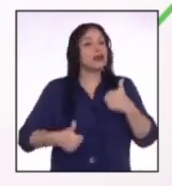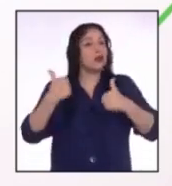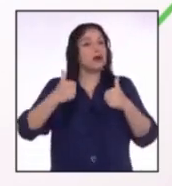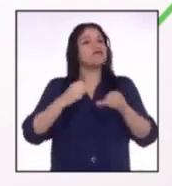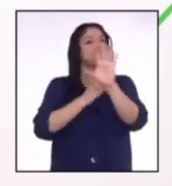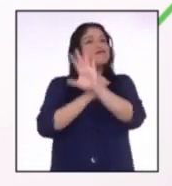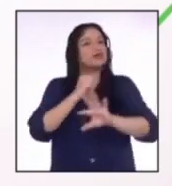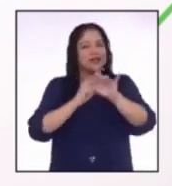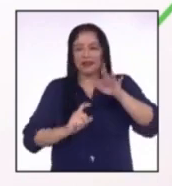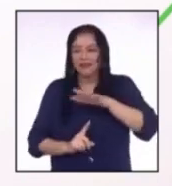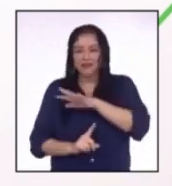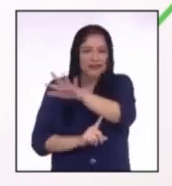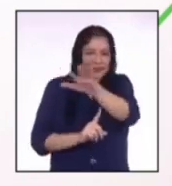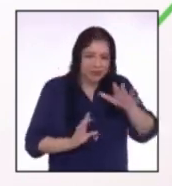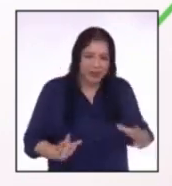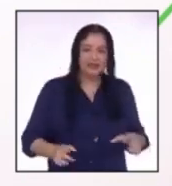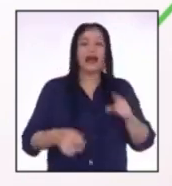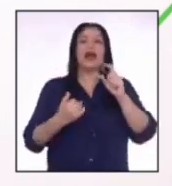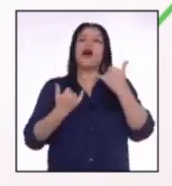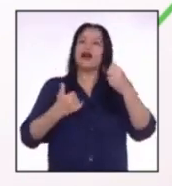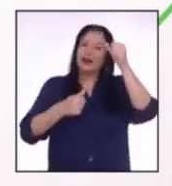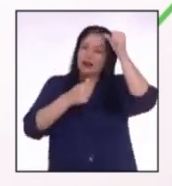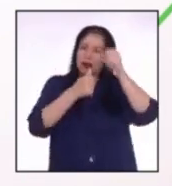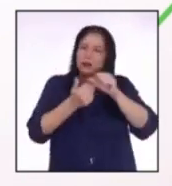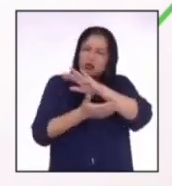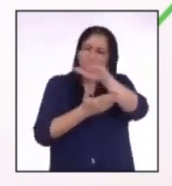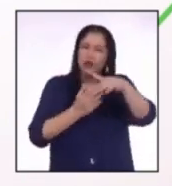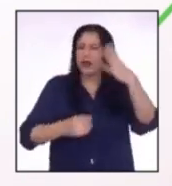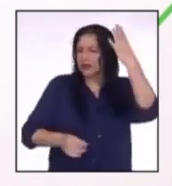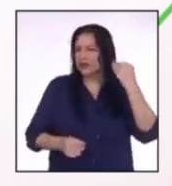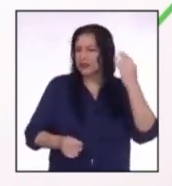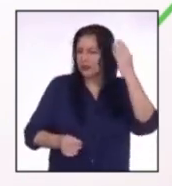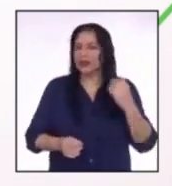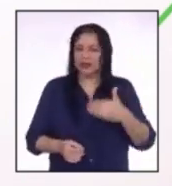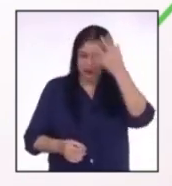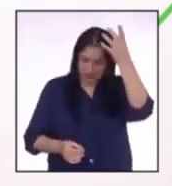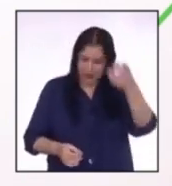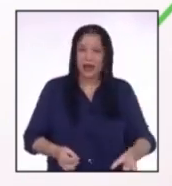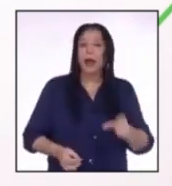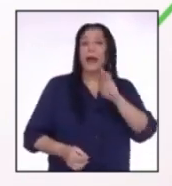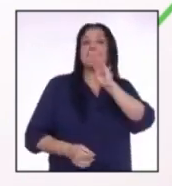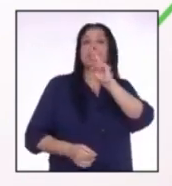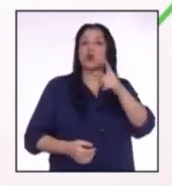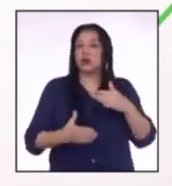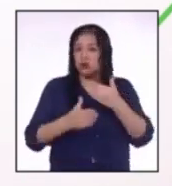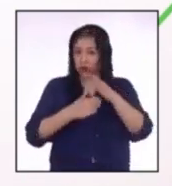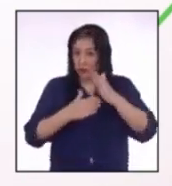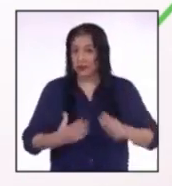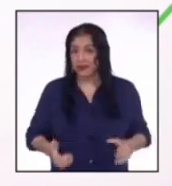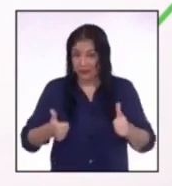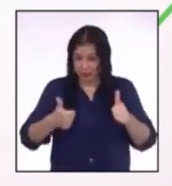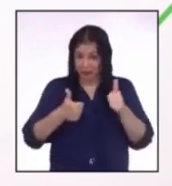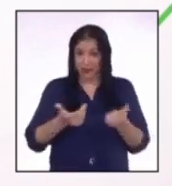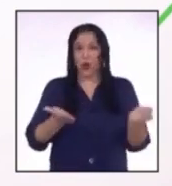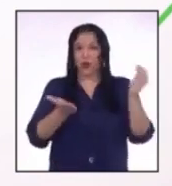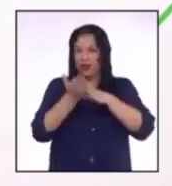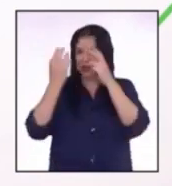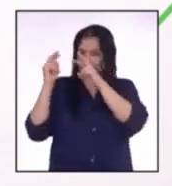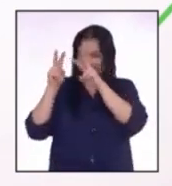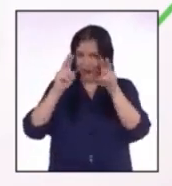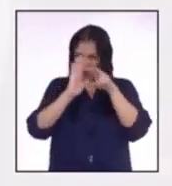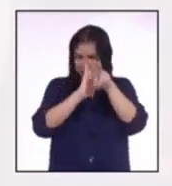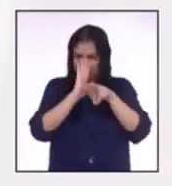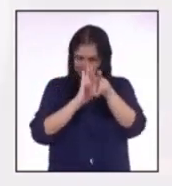que los mares y ahora recordamos todas las anécdotas y experiencias que bruno monteferri nos compartió vamos a ver el